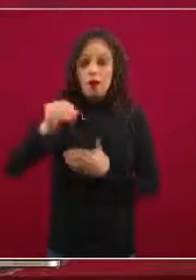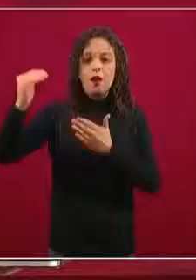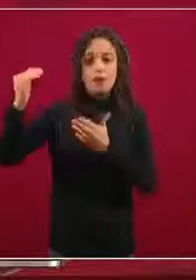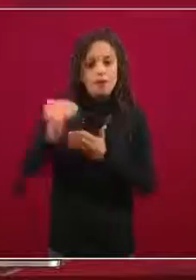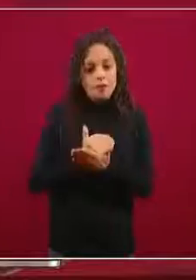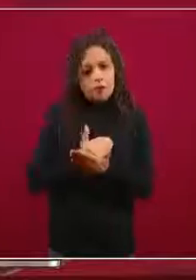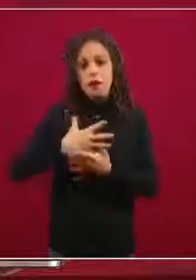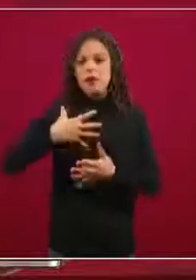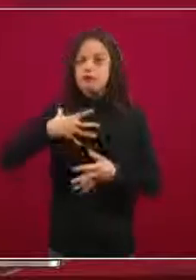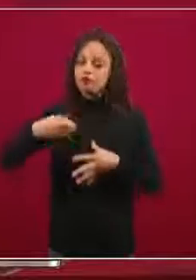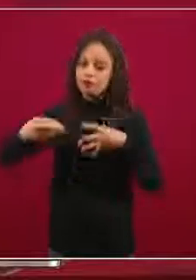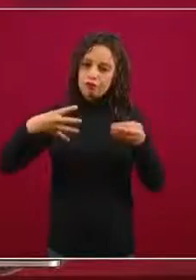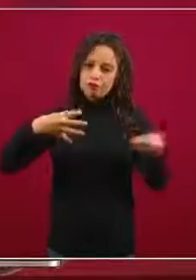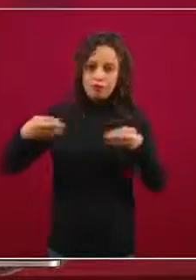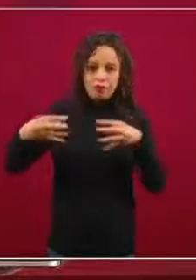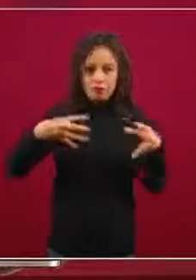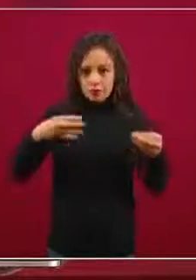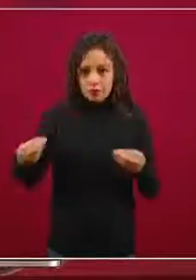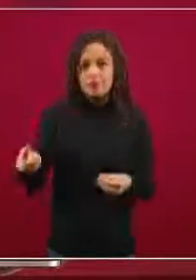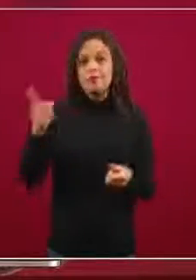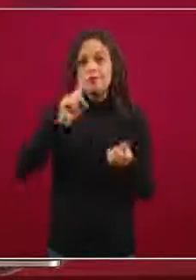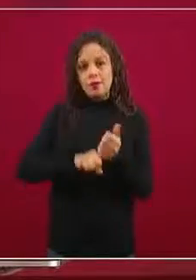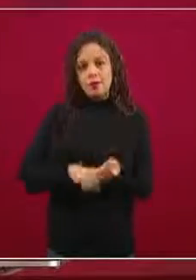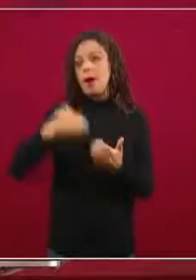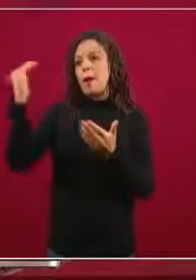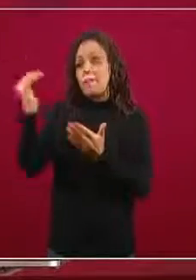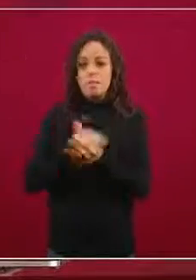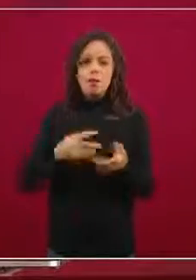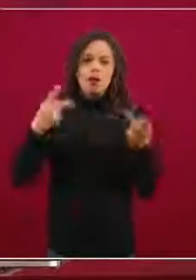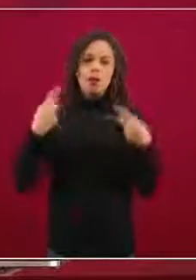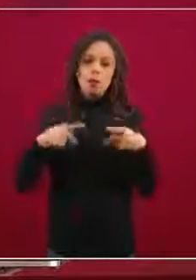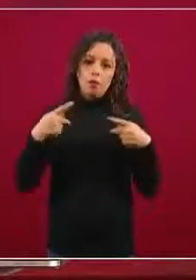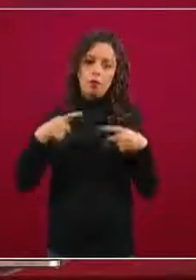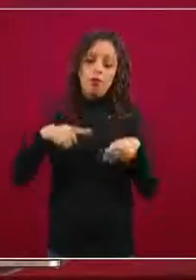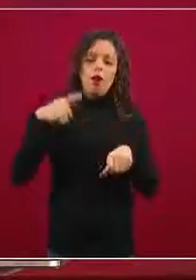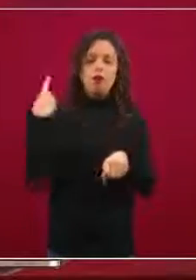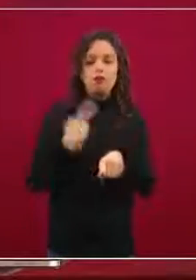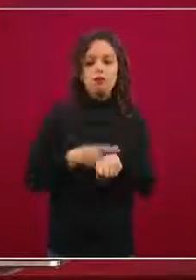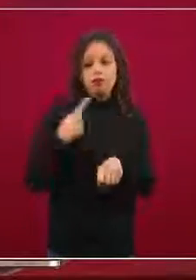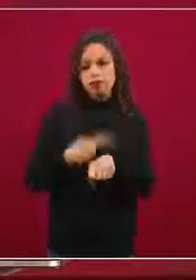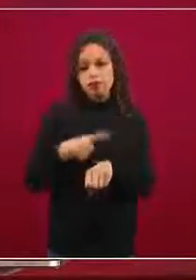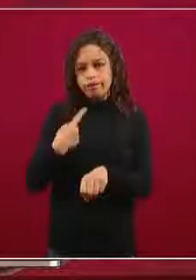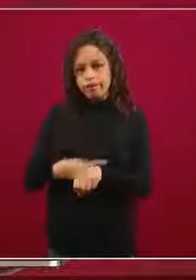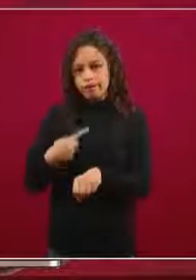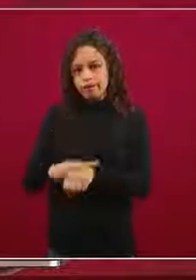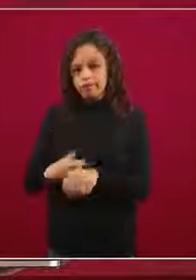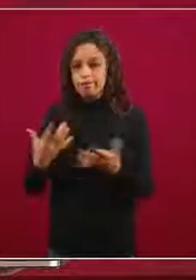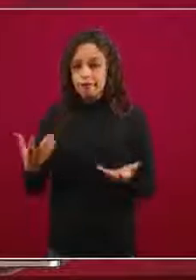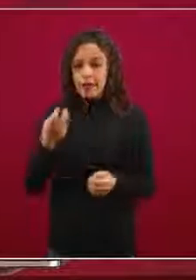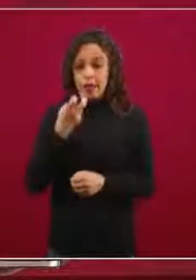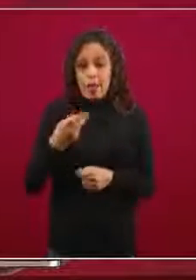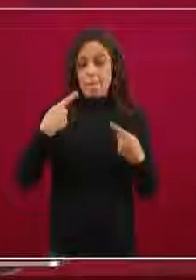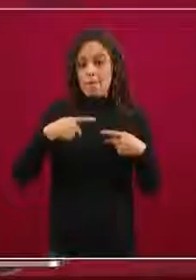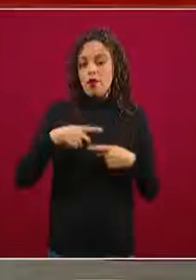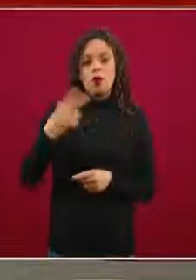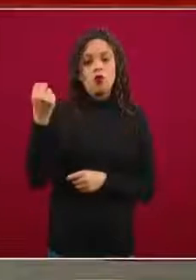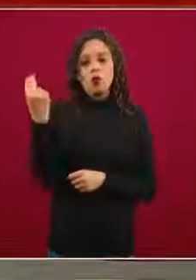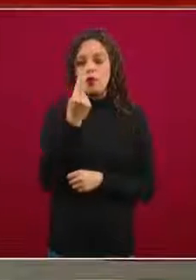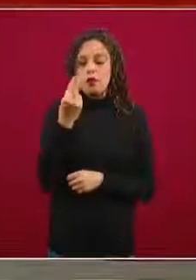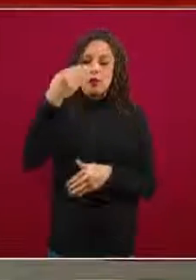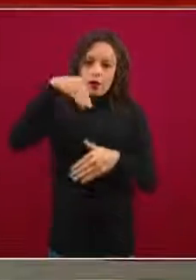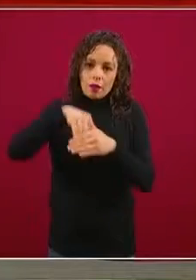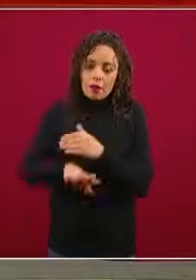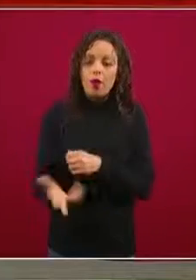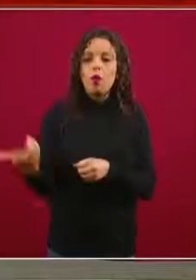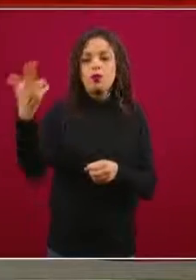contagios, por lo tanto menos personas enfermas, por lo tanto menos personas que necesiten hospitalización,